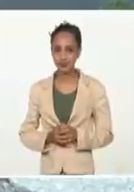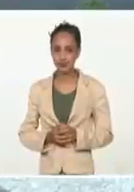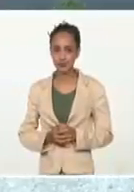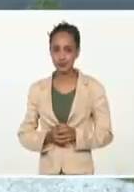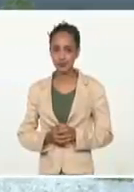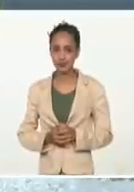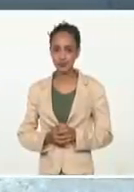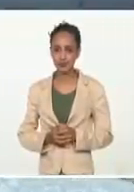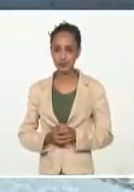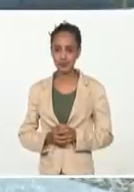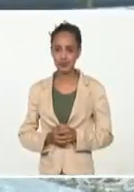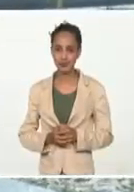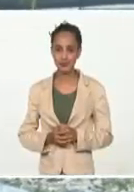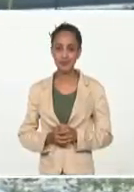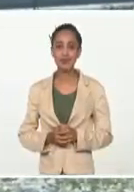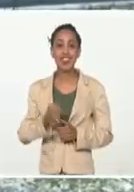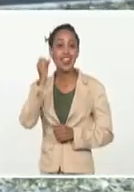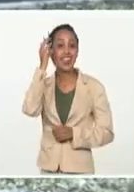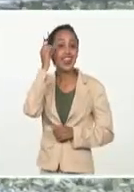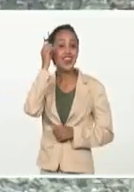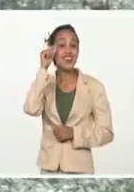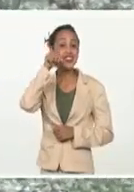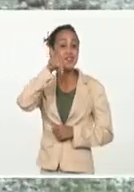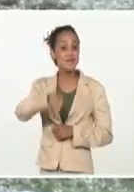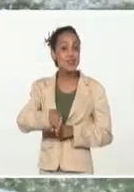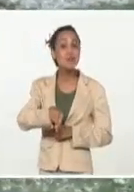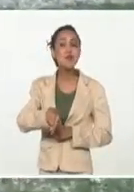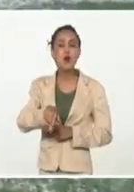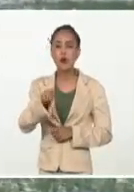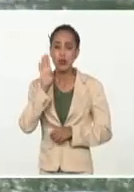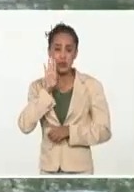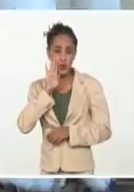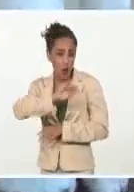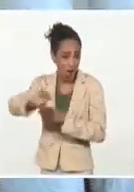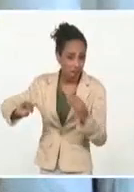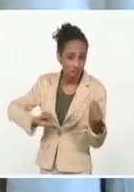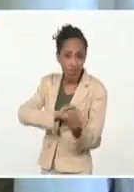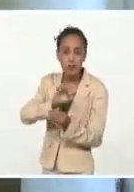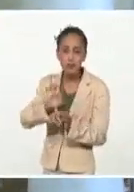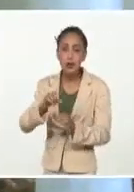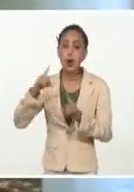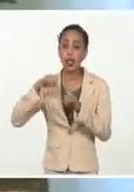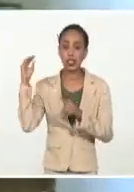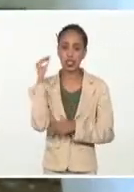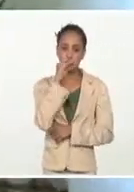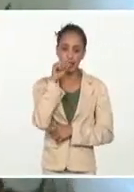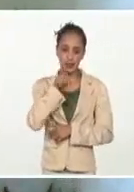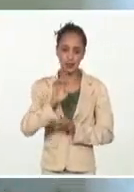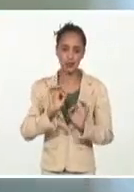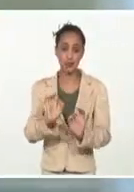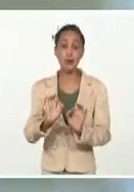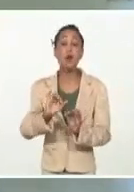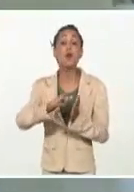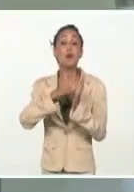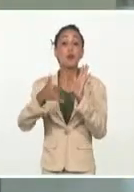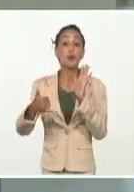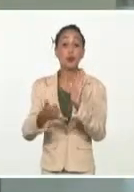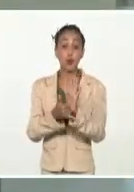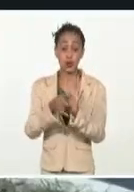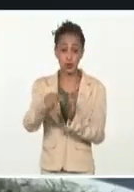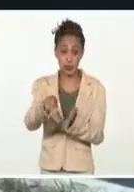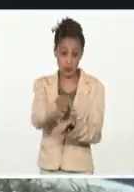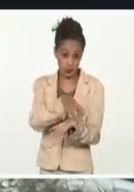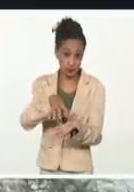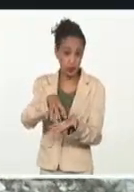e innovación reciclaje y sostenibilidad son términos que caracterizan al proyecto vida boom ubicado en el capitalino municipio del cotorro